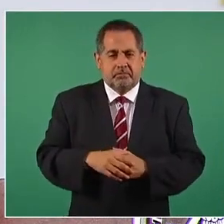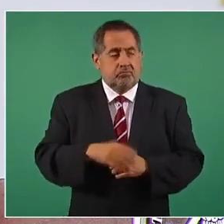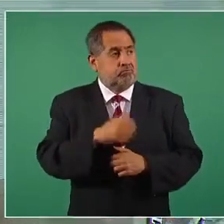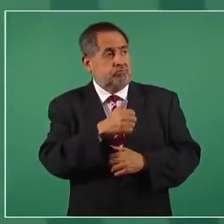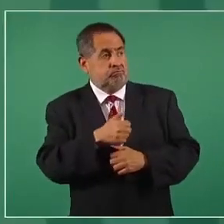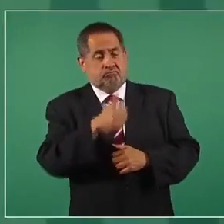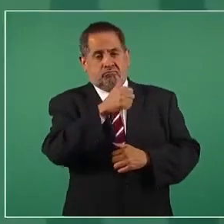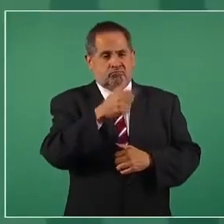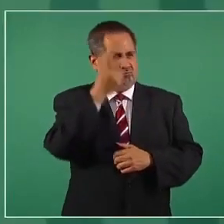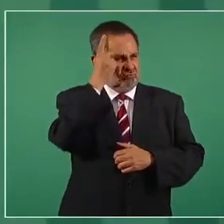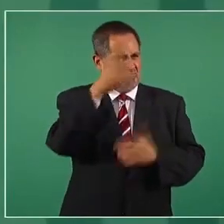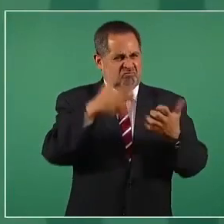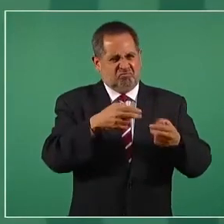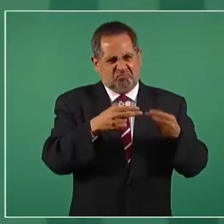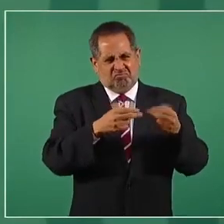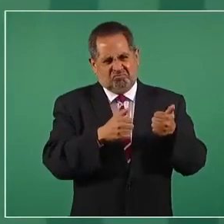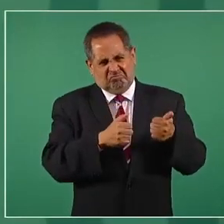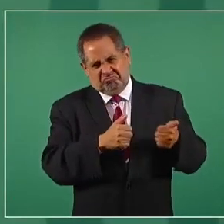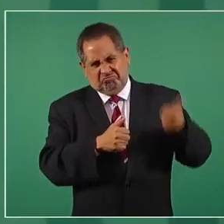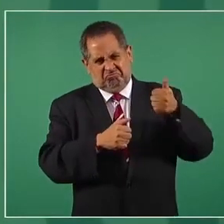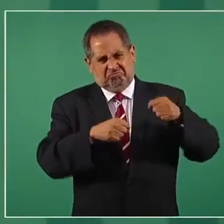potentados,